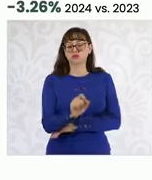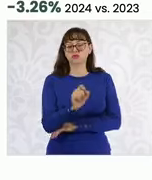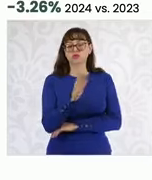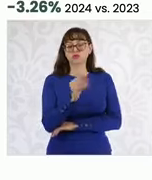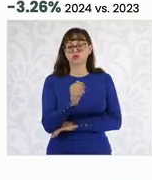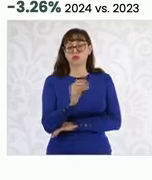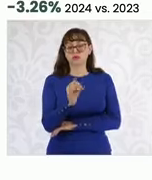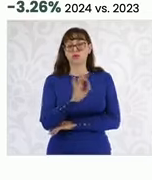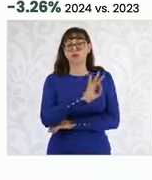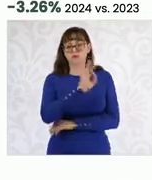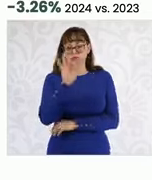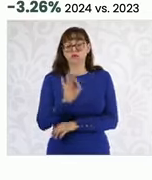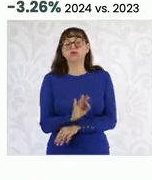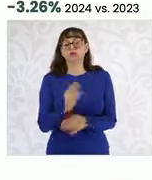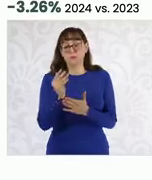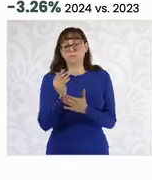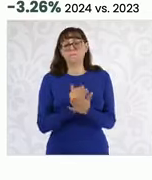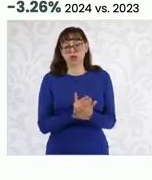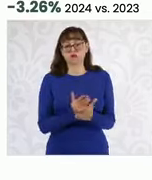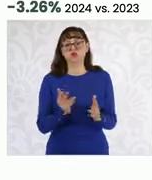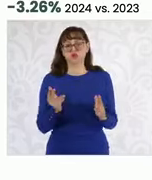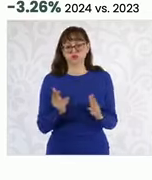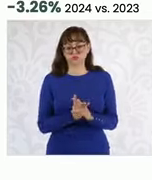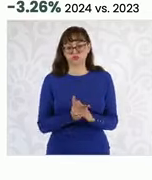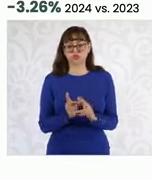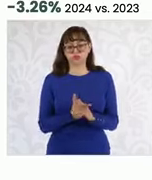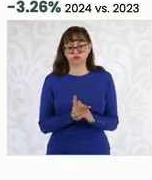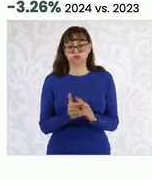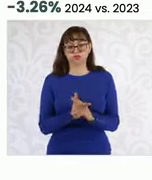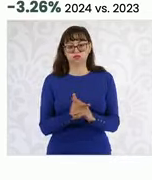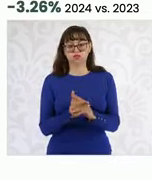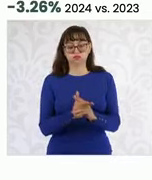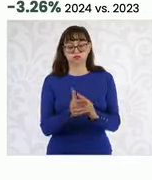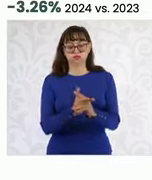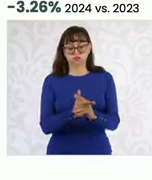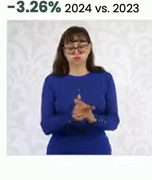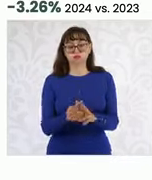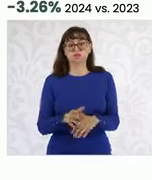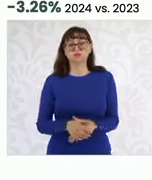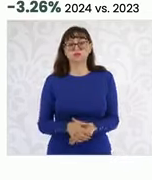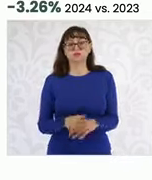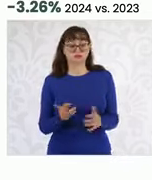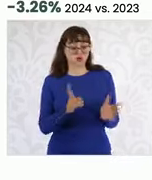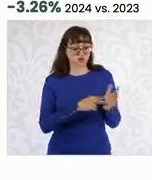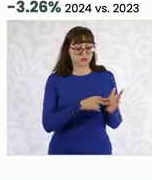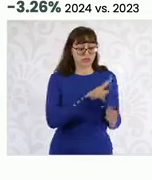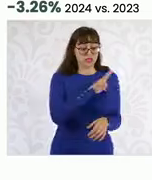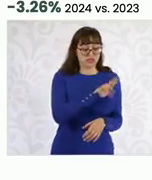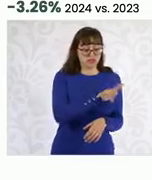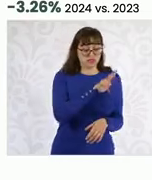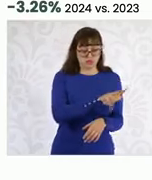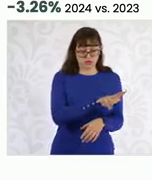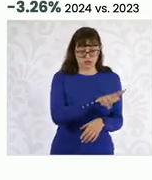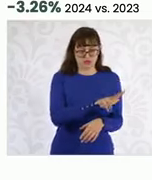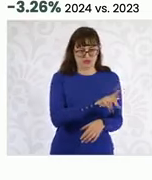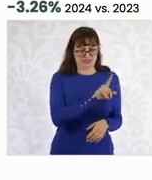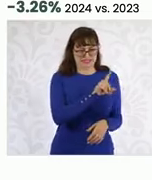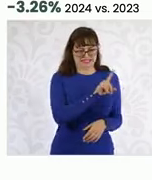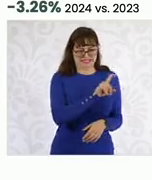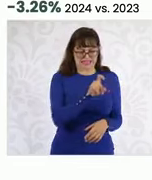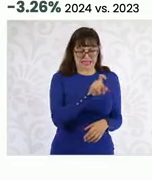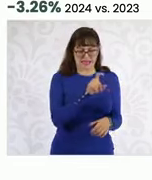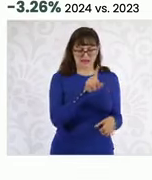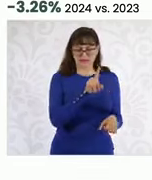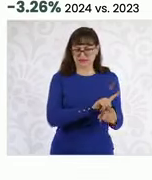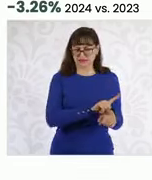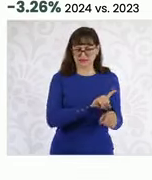18.09% entre 2018, cuyo promedio diario fue 100.5, y en lo que llevamos de